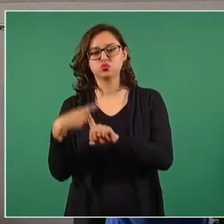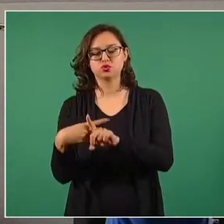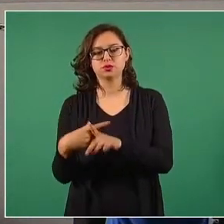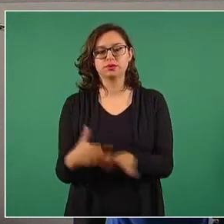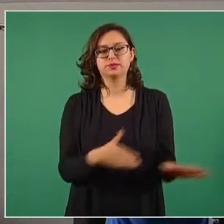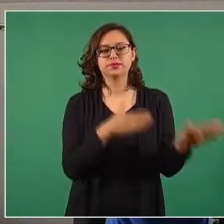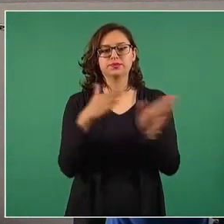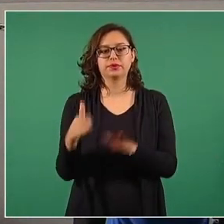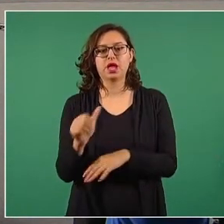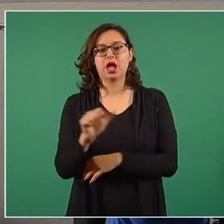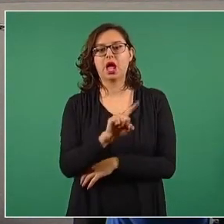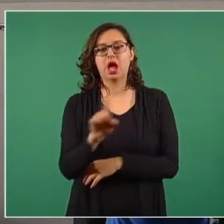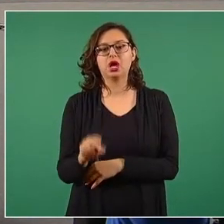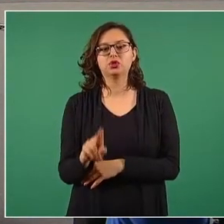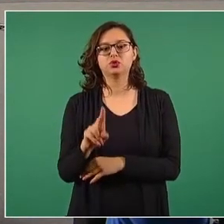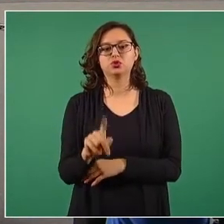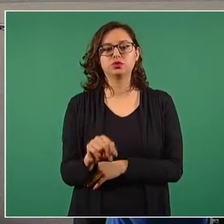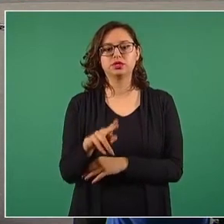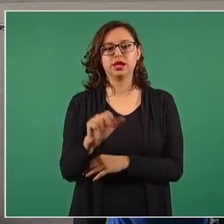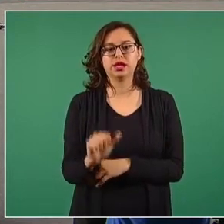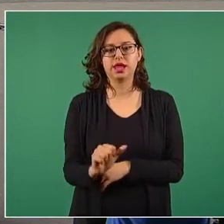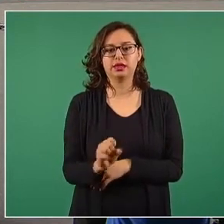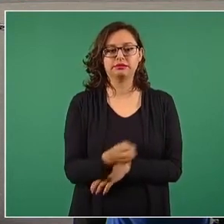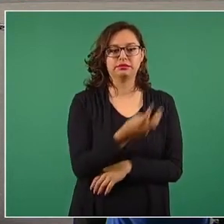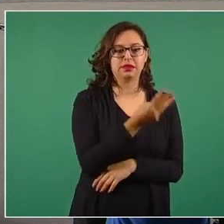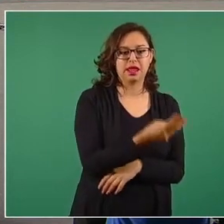Azucena, 3-0.